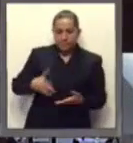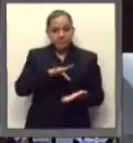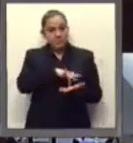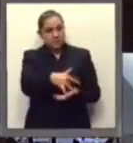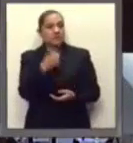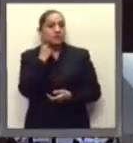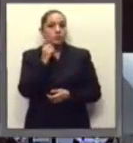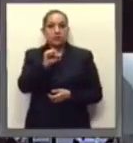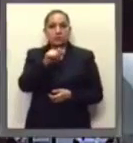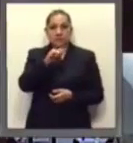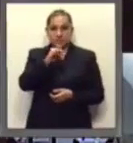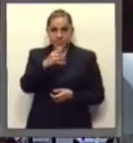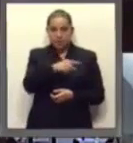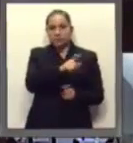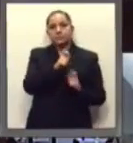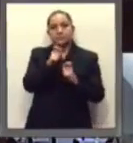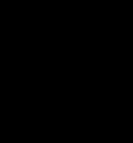Túrnese a la Comisión de Educación Pública y Servicios.